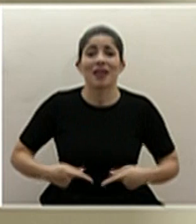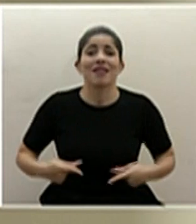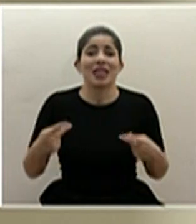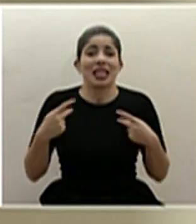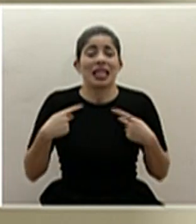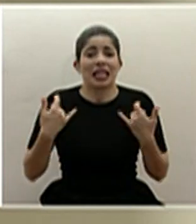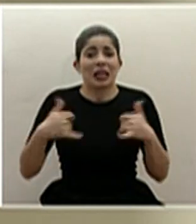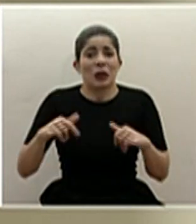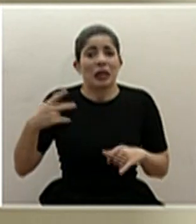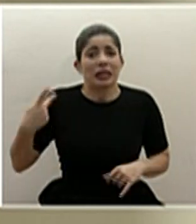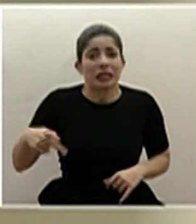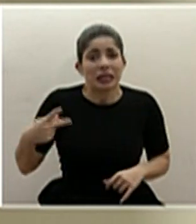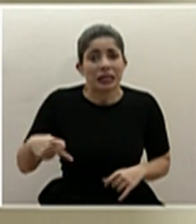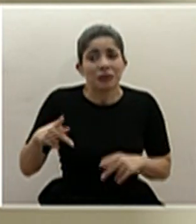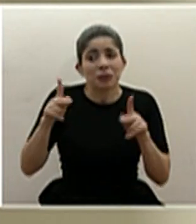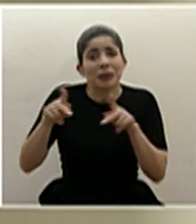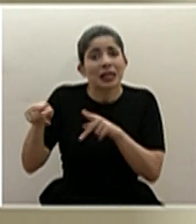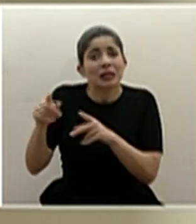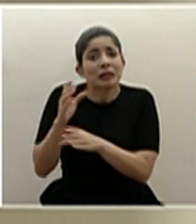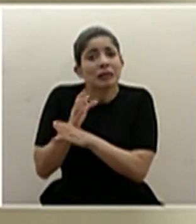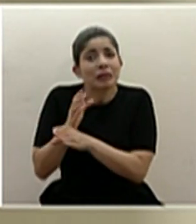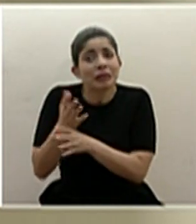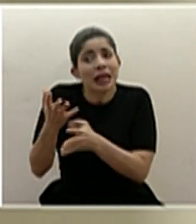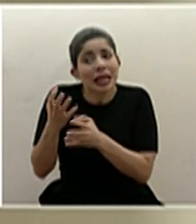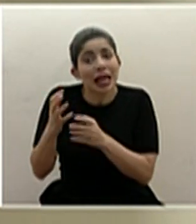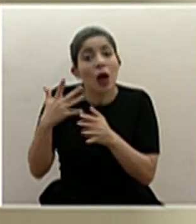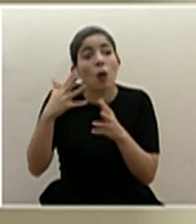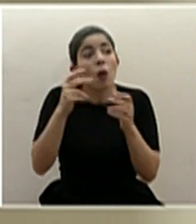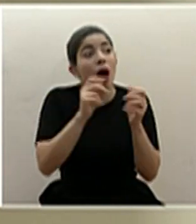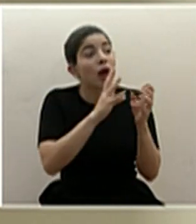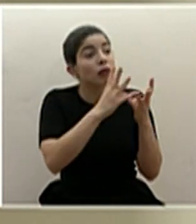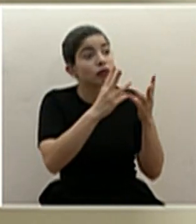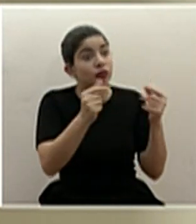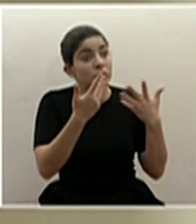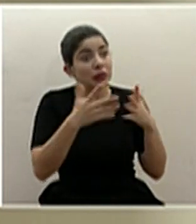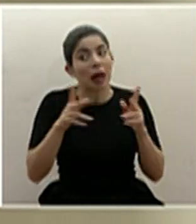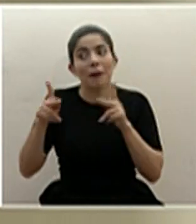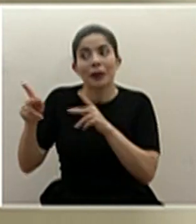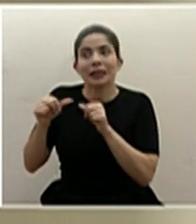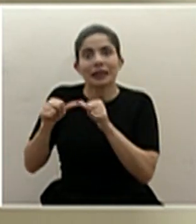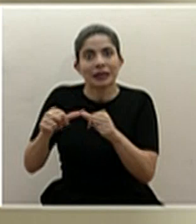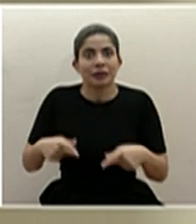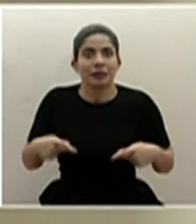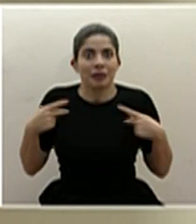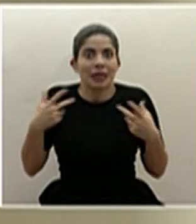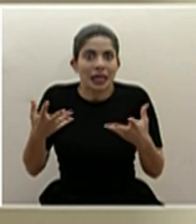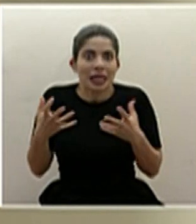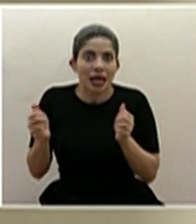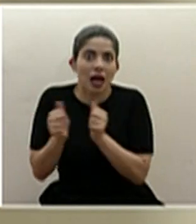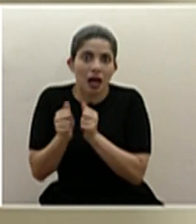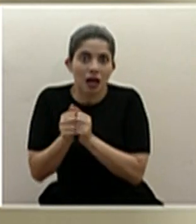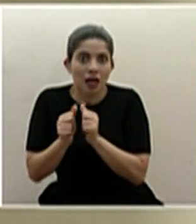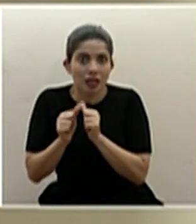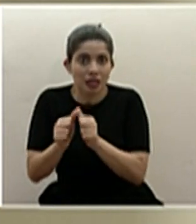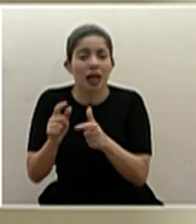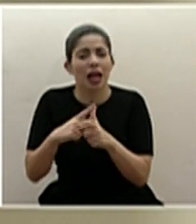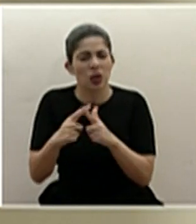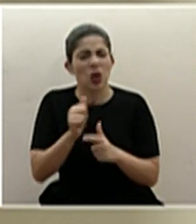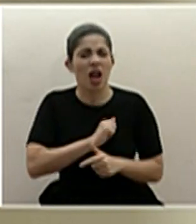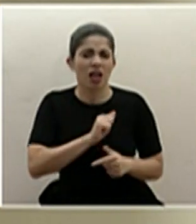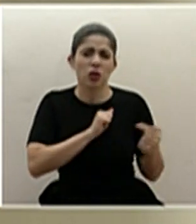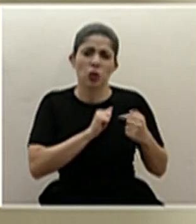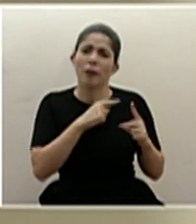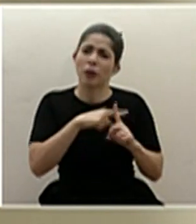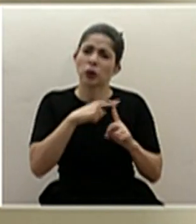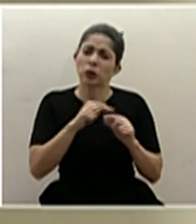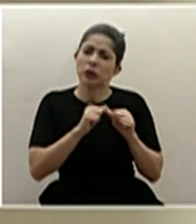juego, personas que queremos tener ahí después de que pase todo esto cerca de nosotros. Así que mantengamos siempre esa actitud positiva